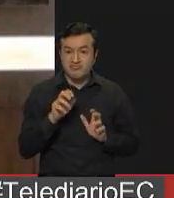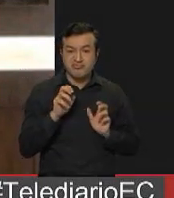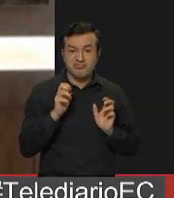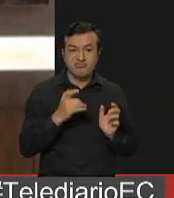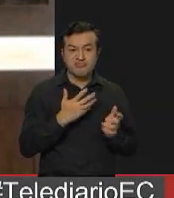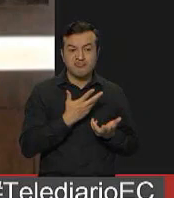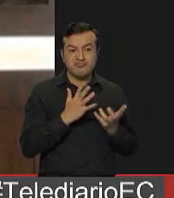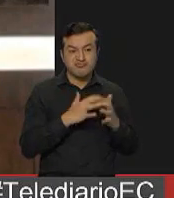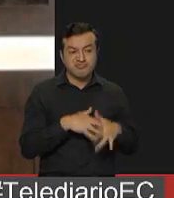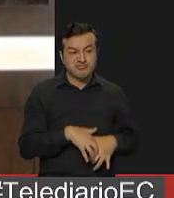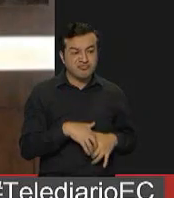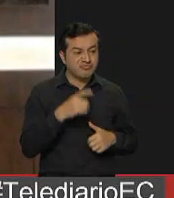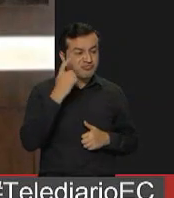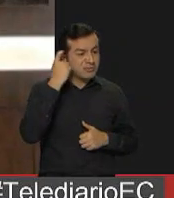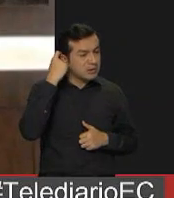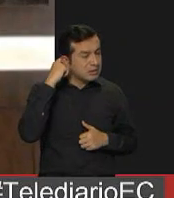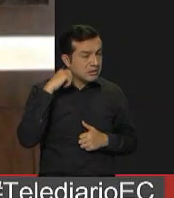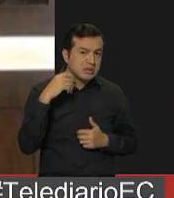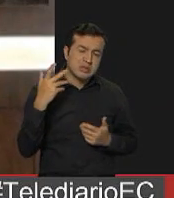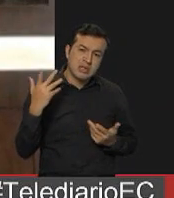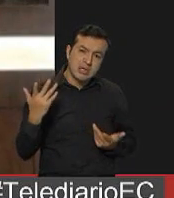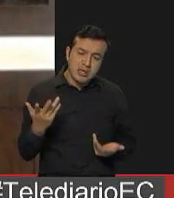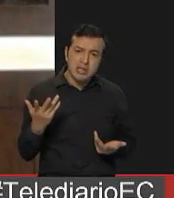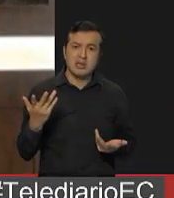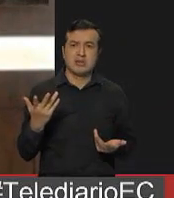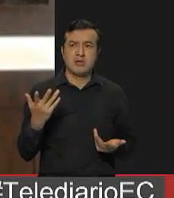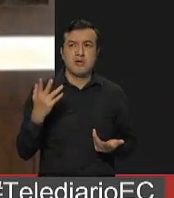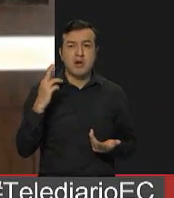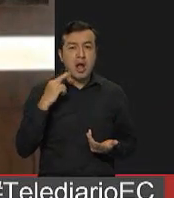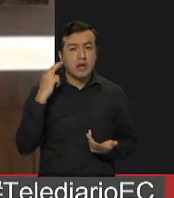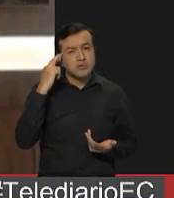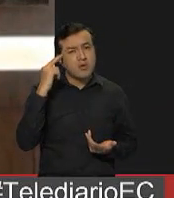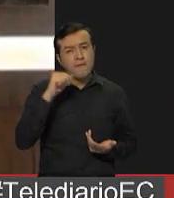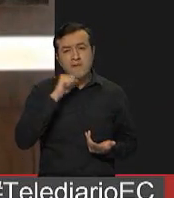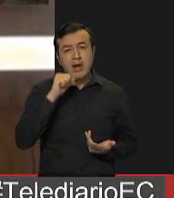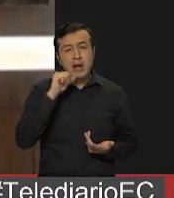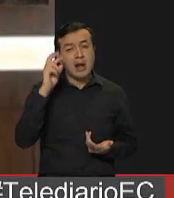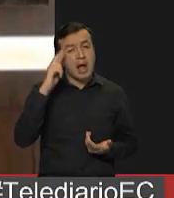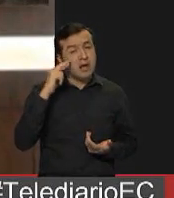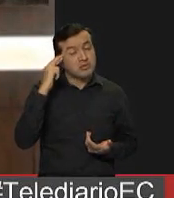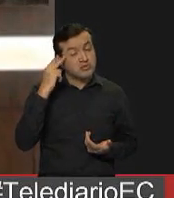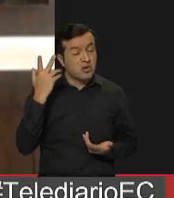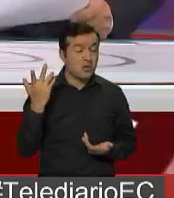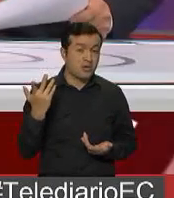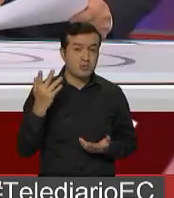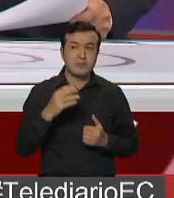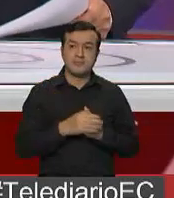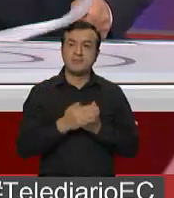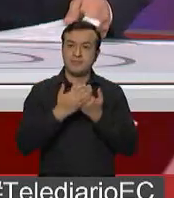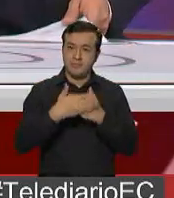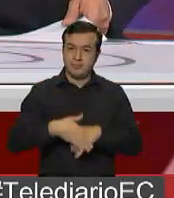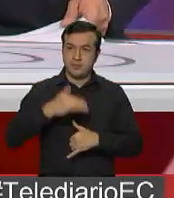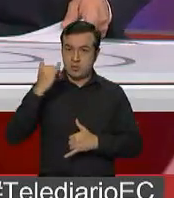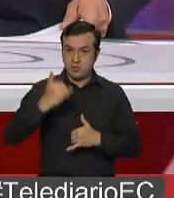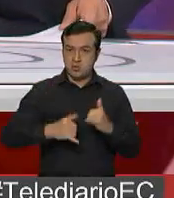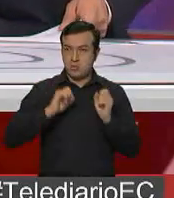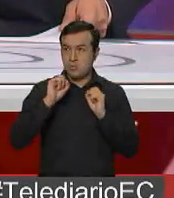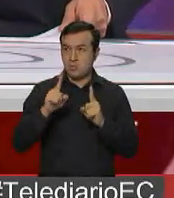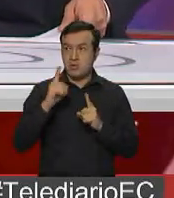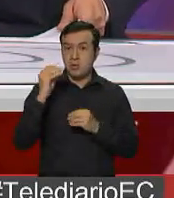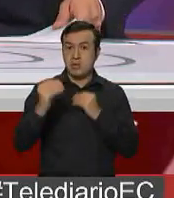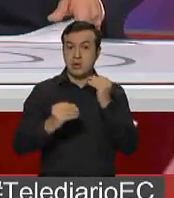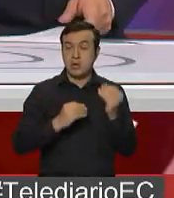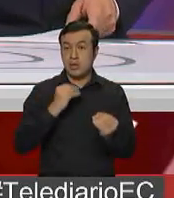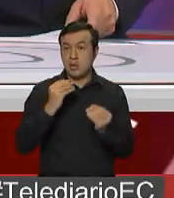cierto criterio, ya de criterio jurídico, criterio de Dios. Estamos ya cerrando este espacio de entrevista. ¿Qué deberíamos